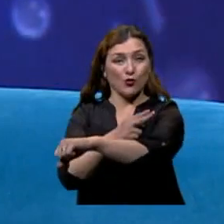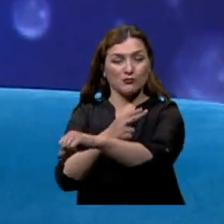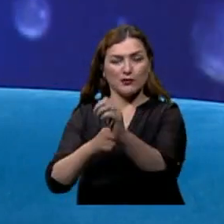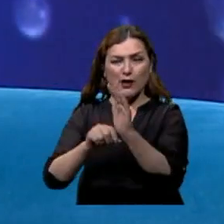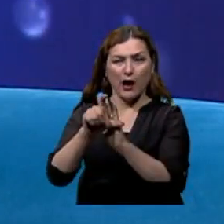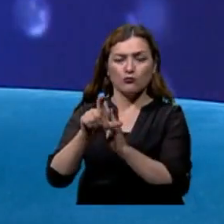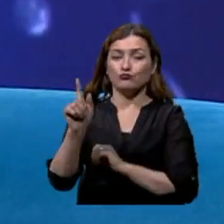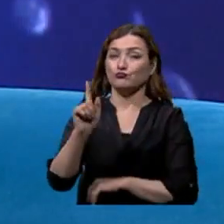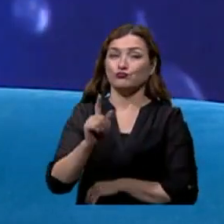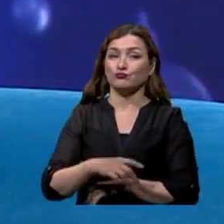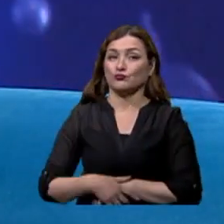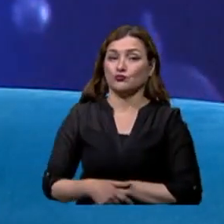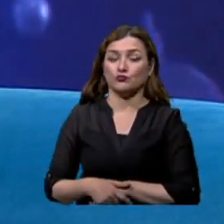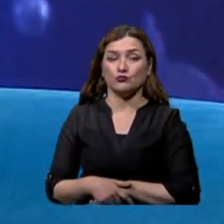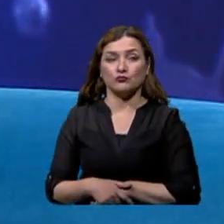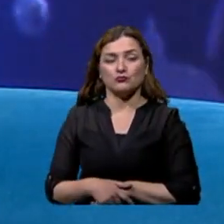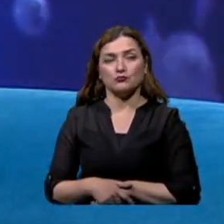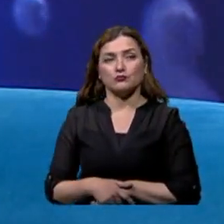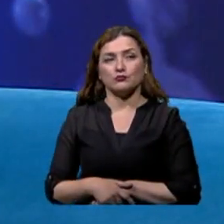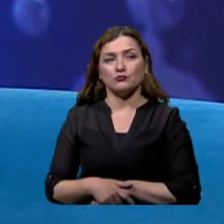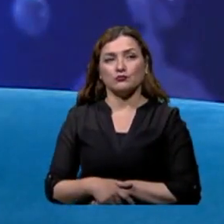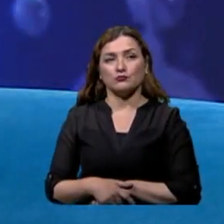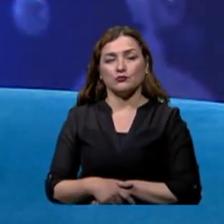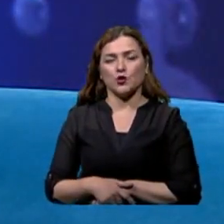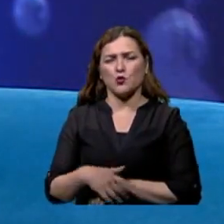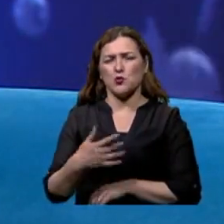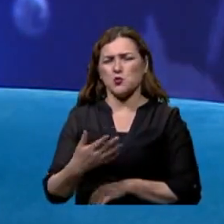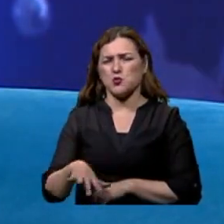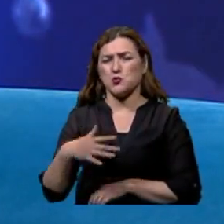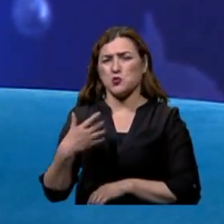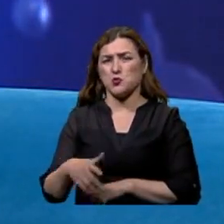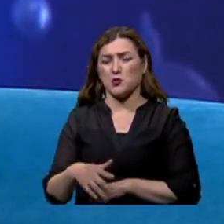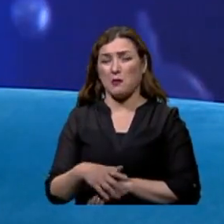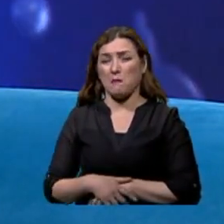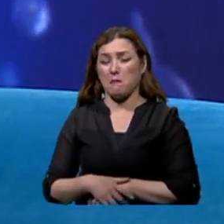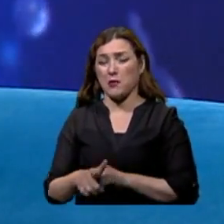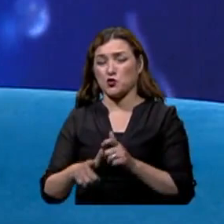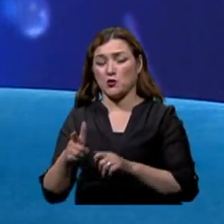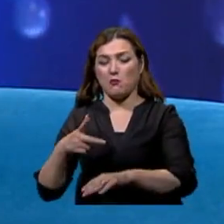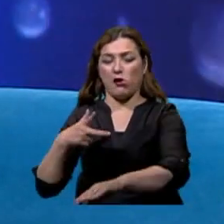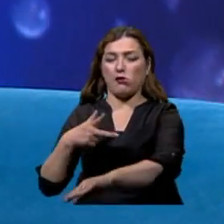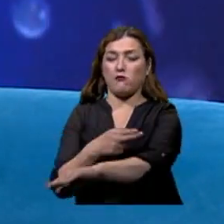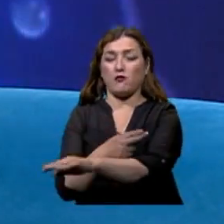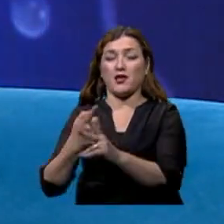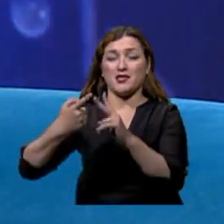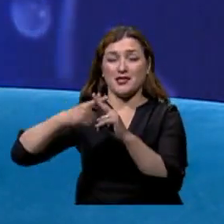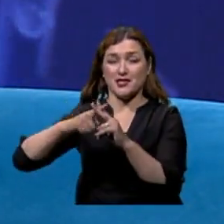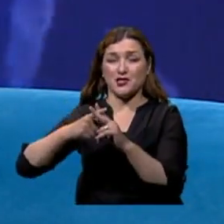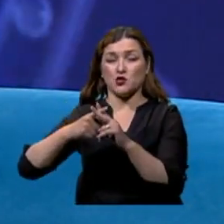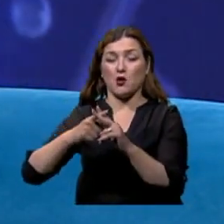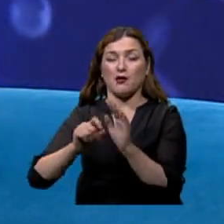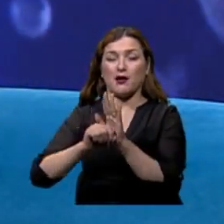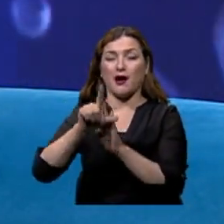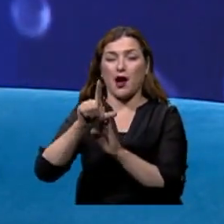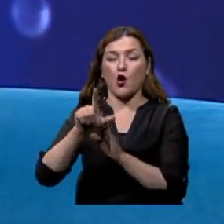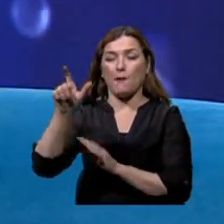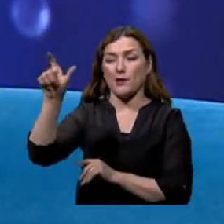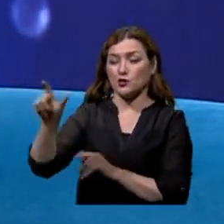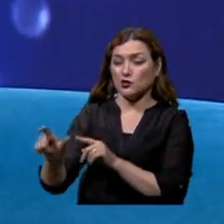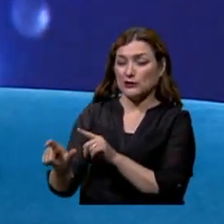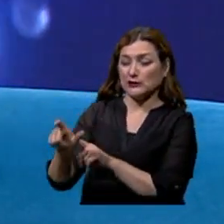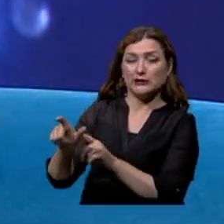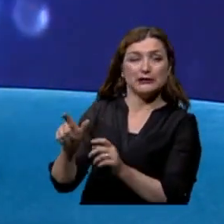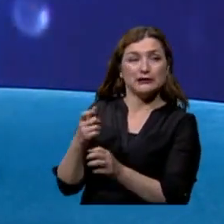cara. Lo caro es tratar a un paciente amputado desde el inicio. Existen pacientes, yo he tenido pacientes que